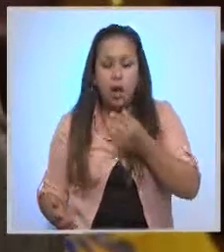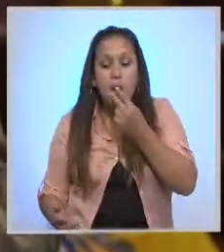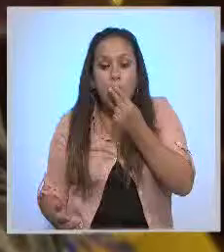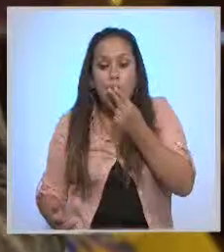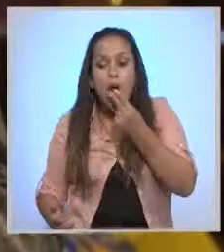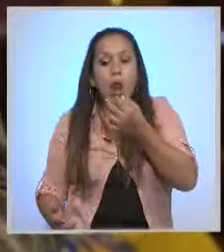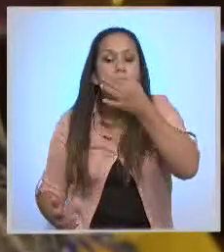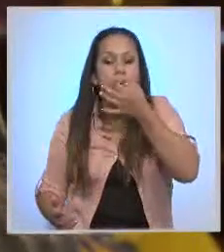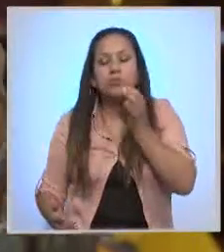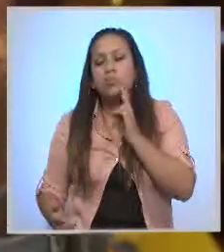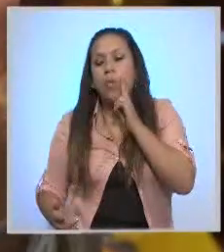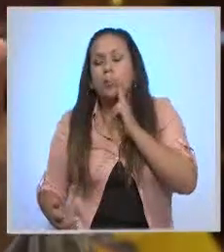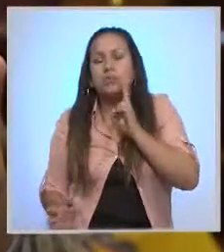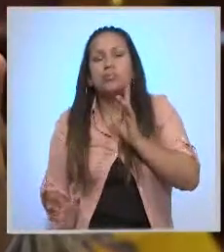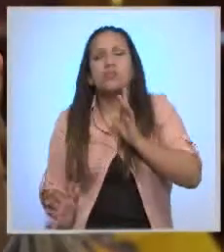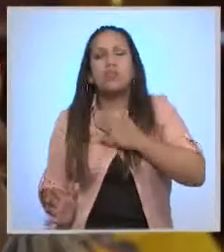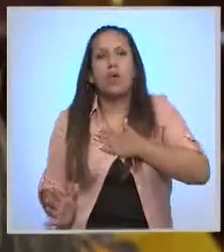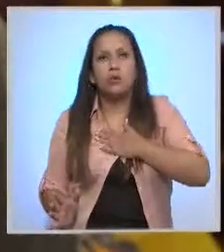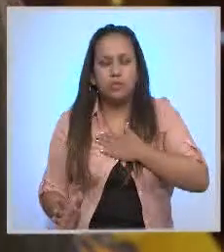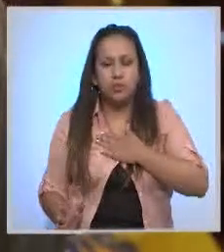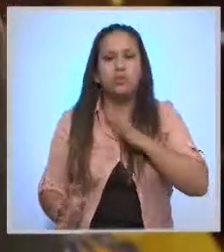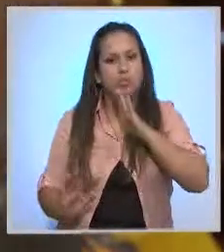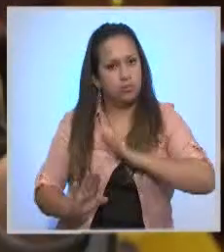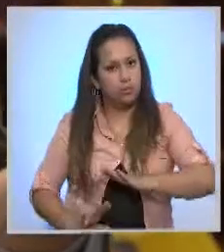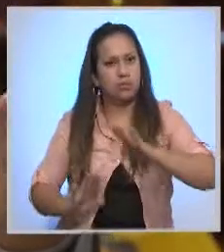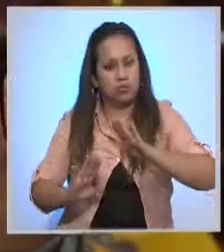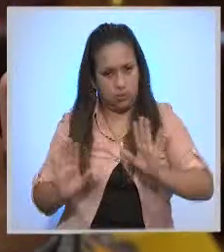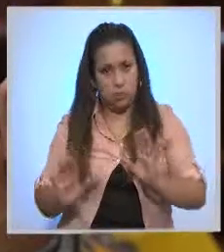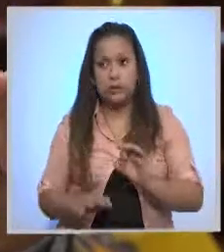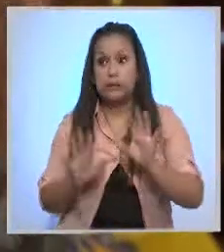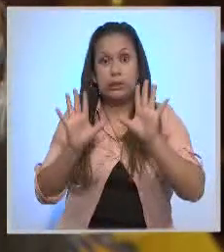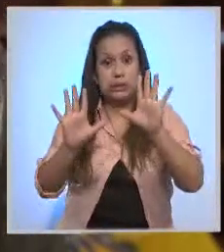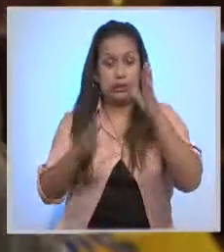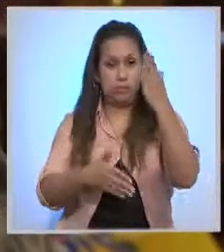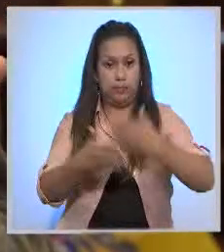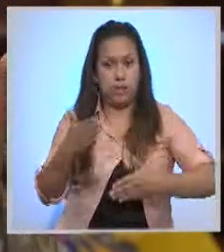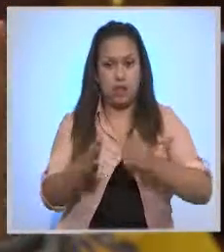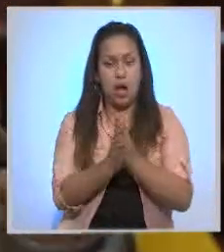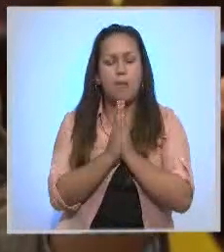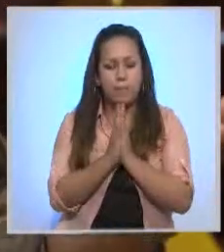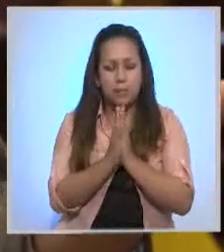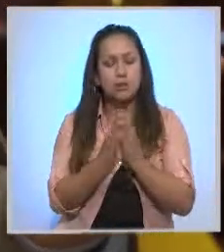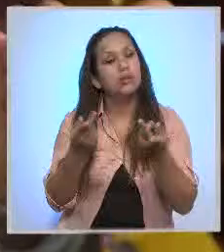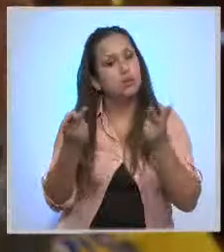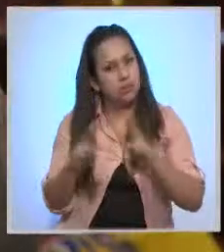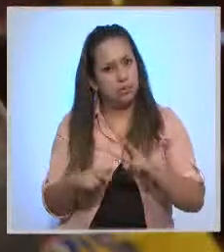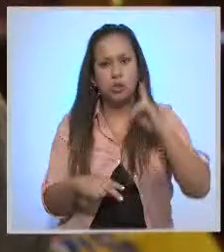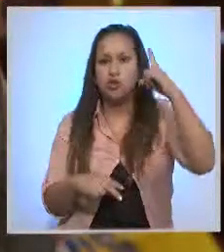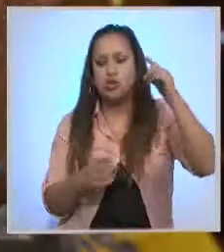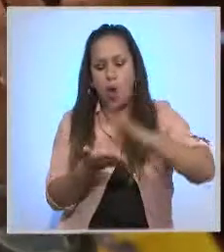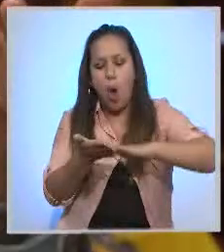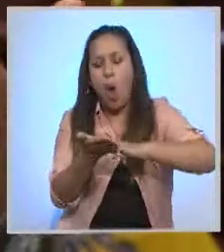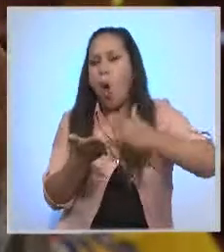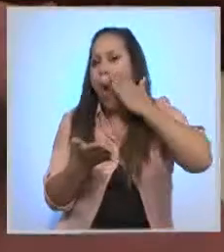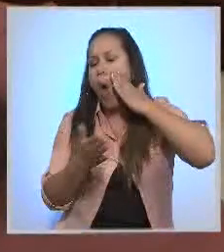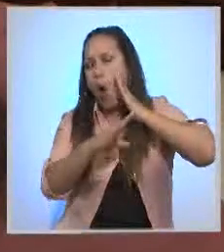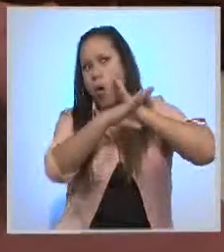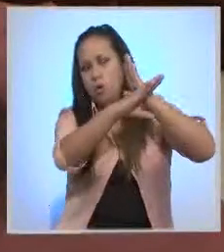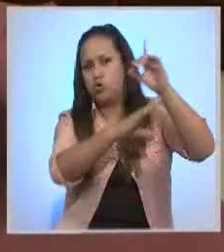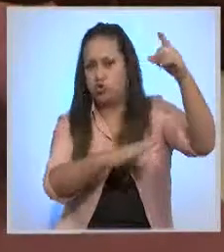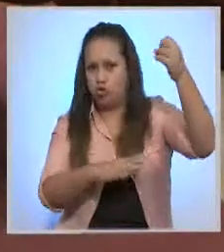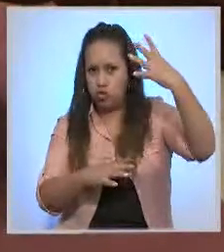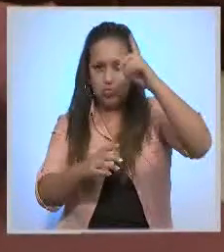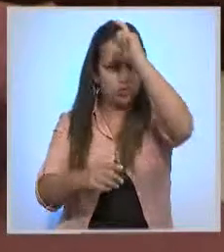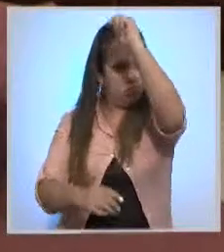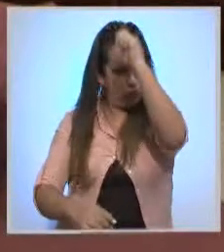también prever a las diez y media la mixta también tener un bloqueador solar bloqueador el protector y está una gorrita pero